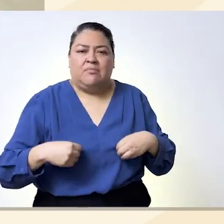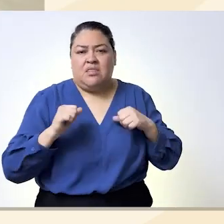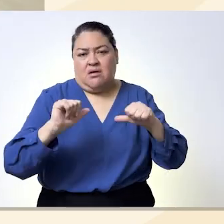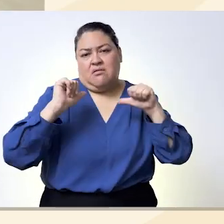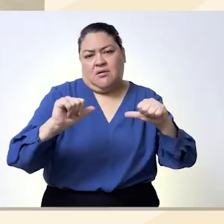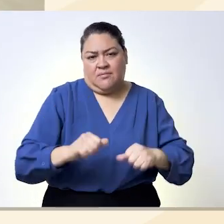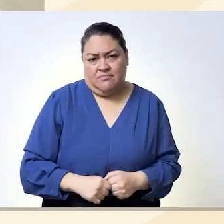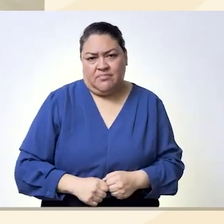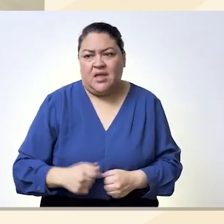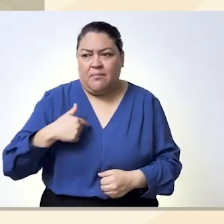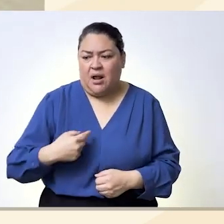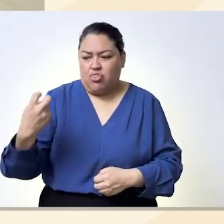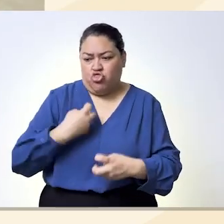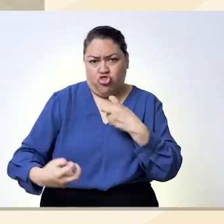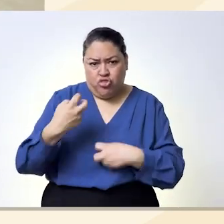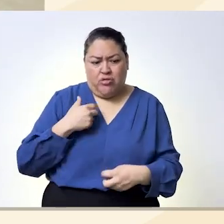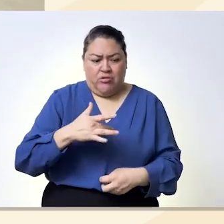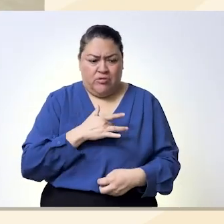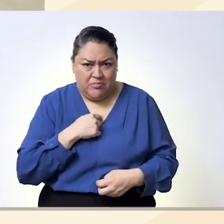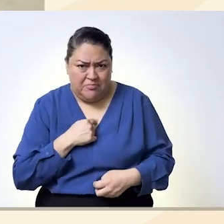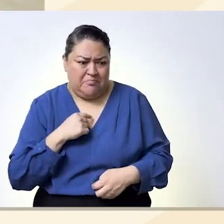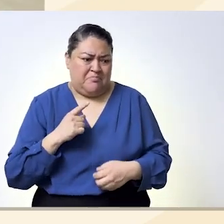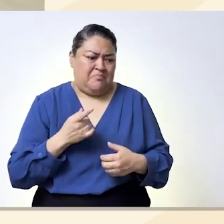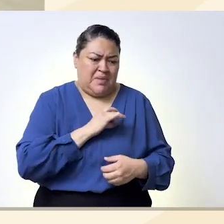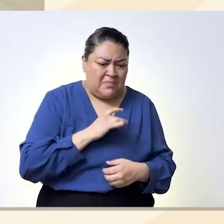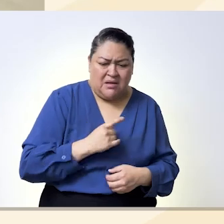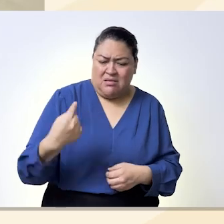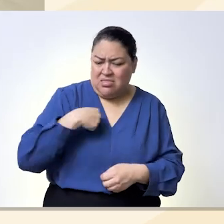miedos y tantas opresiones, que crezcan más libres.